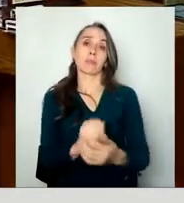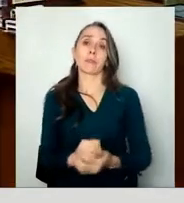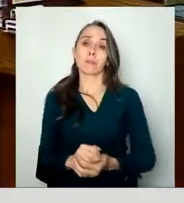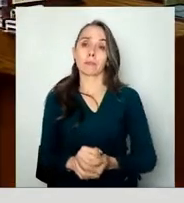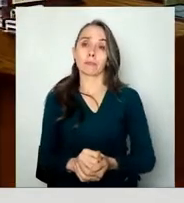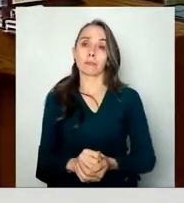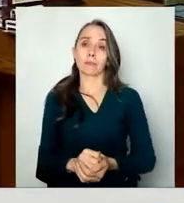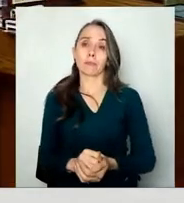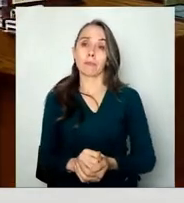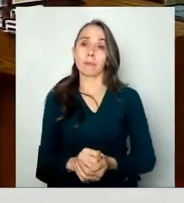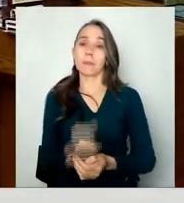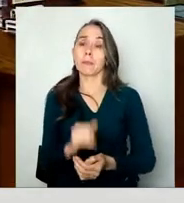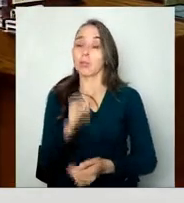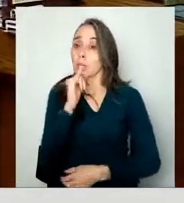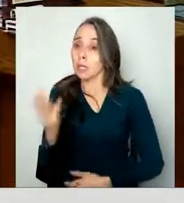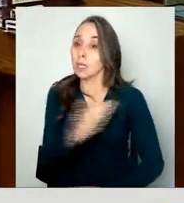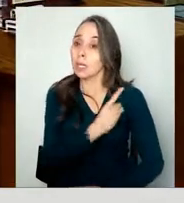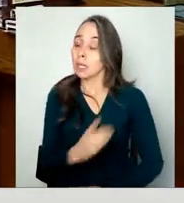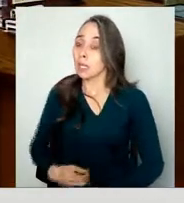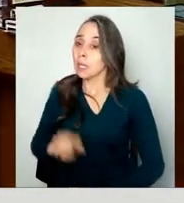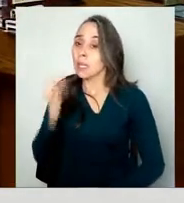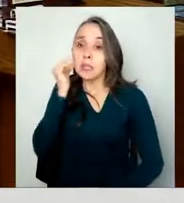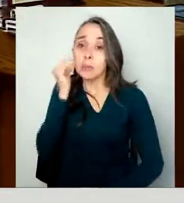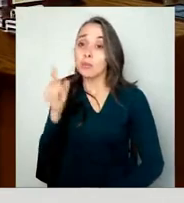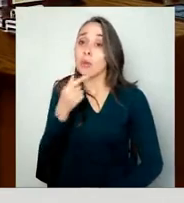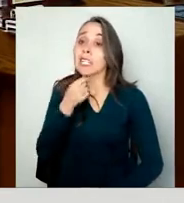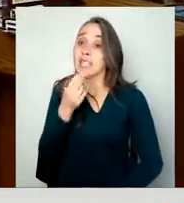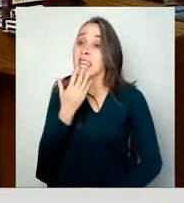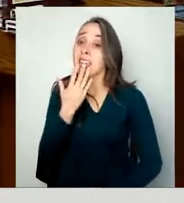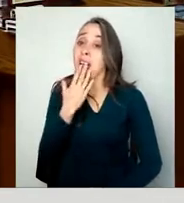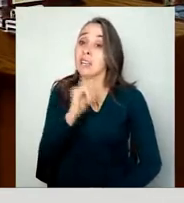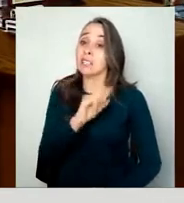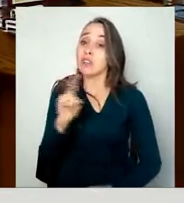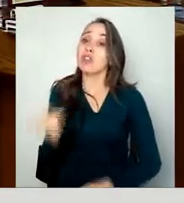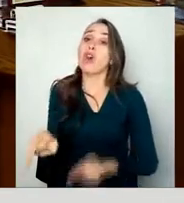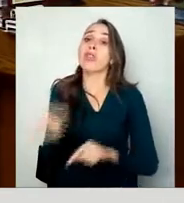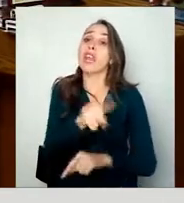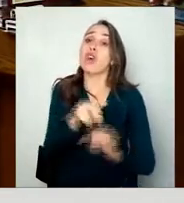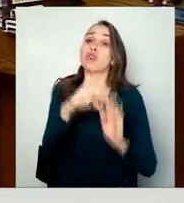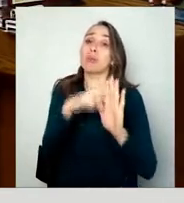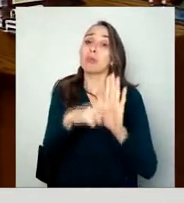no sé si diputada quiere hacer uso de la palabra respecto de este proyecto actual